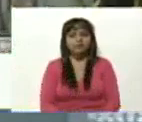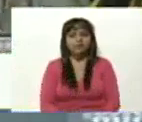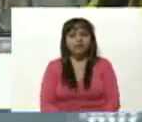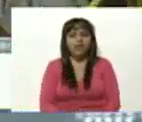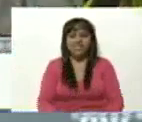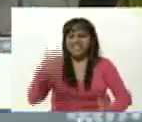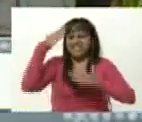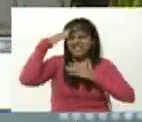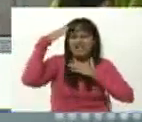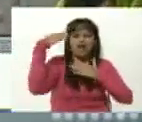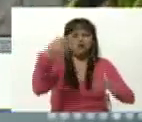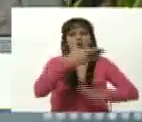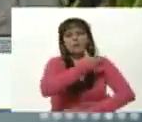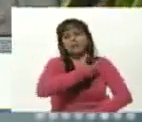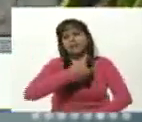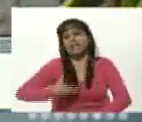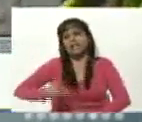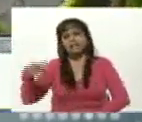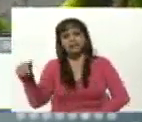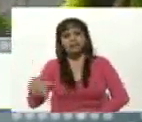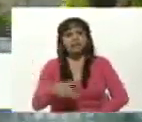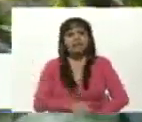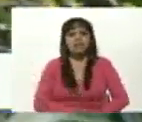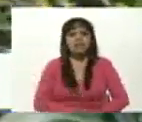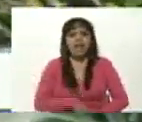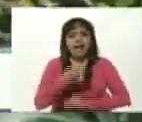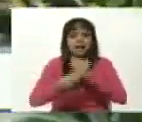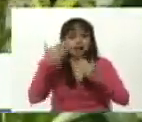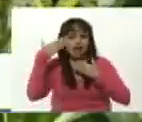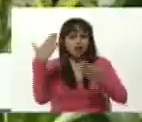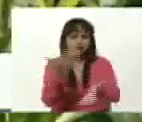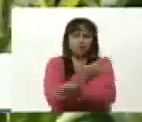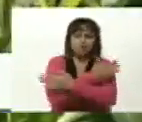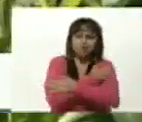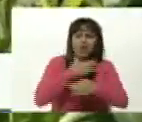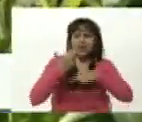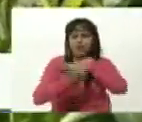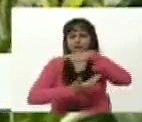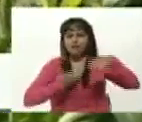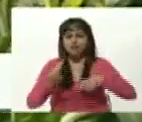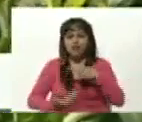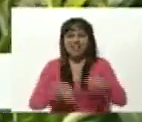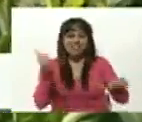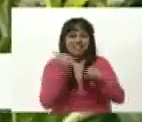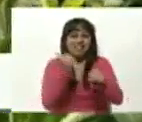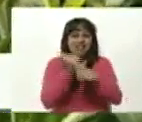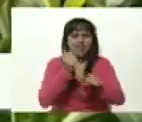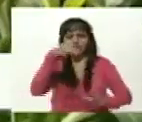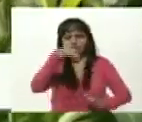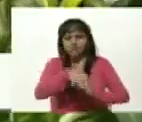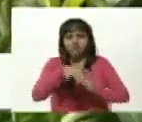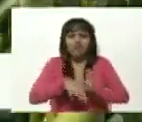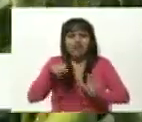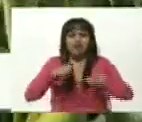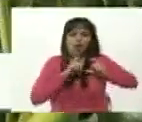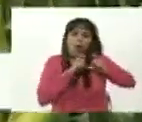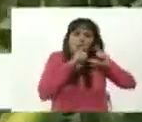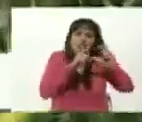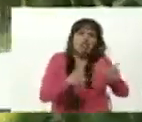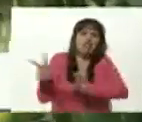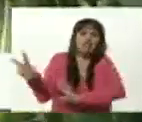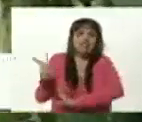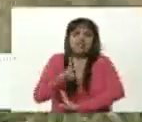saludo, presidente. Desde acá le enviamos un saludo fraterno, revolucionario y productivo. Desde el corazón de